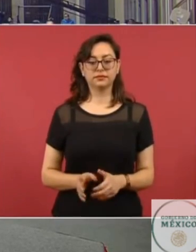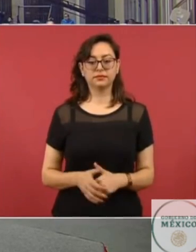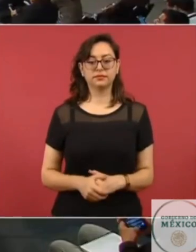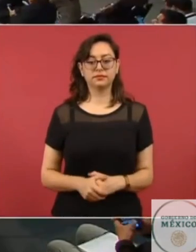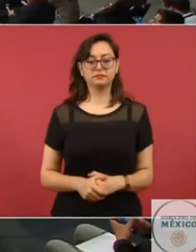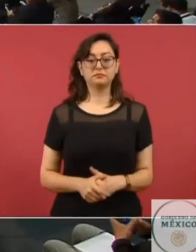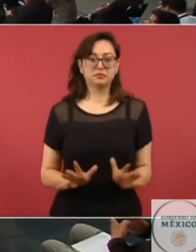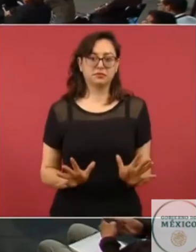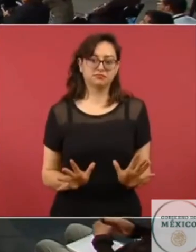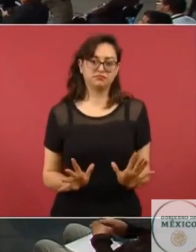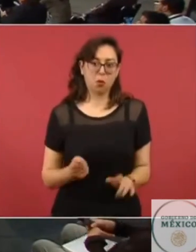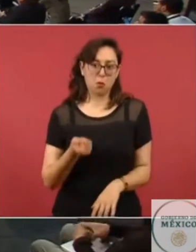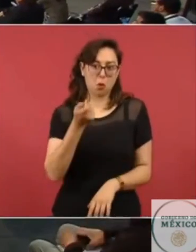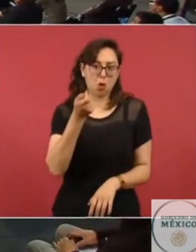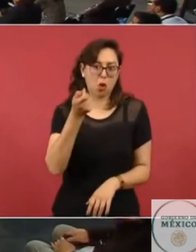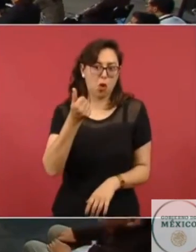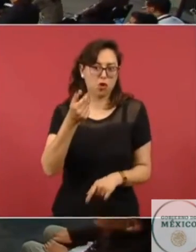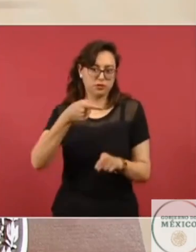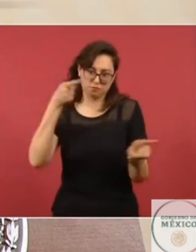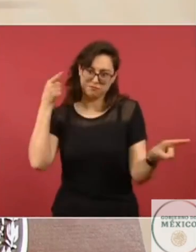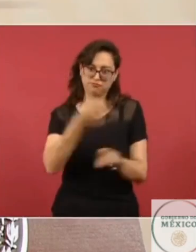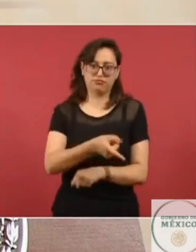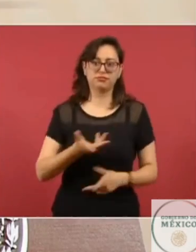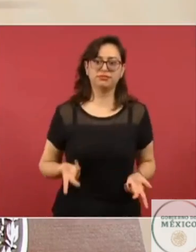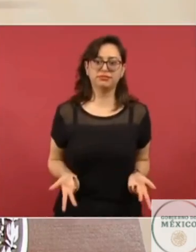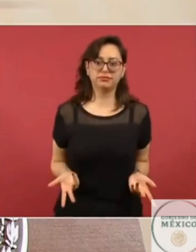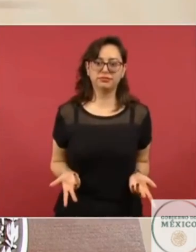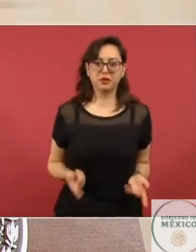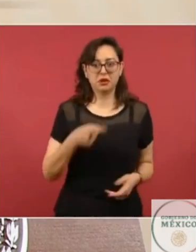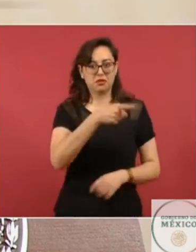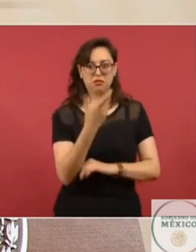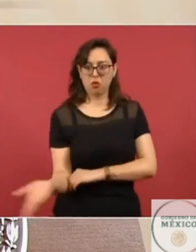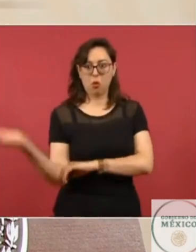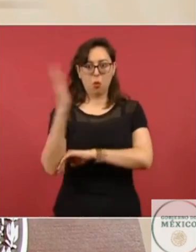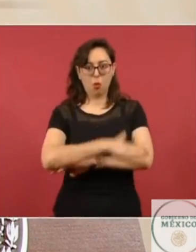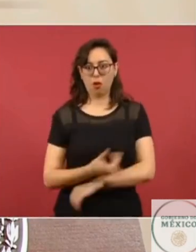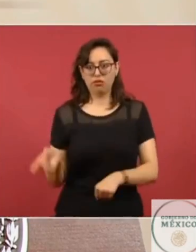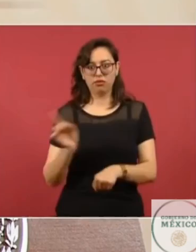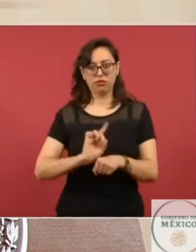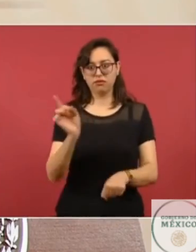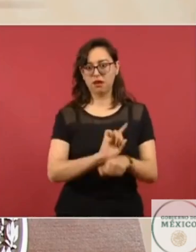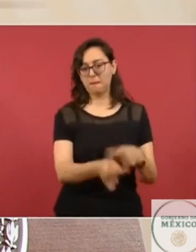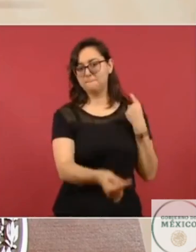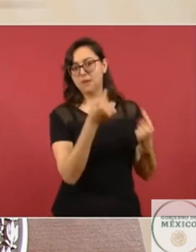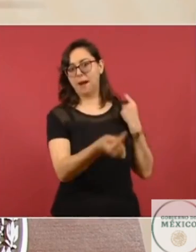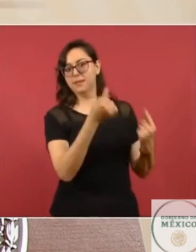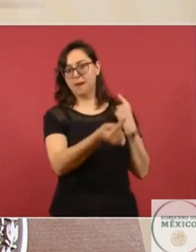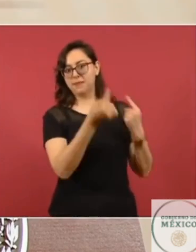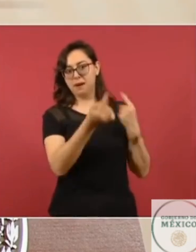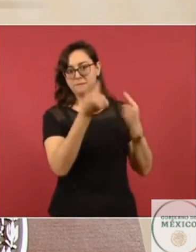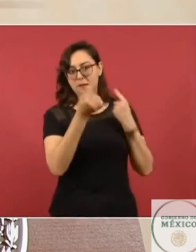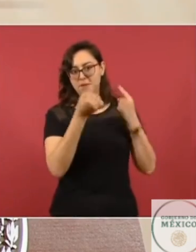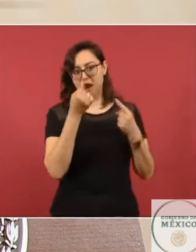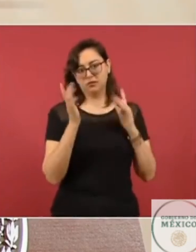devolverles un poco, ¿no? Porque todo el día están ataca y ataca y ataca.